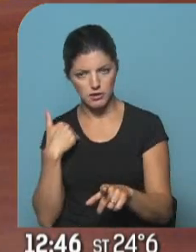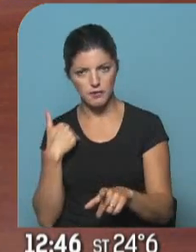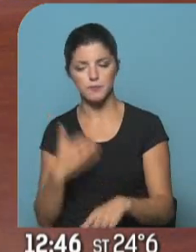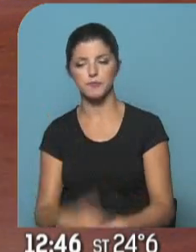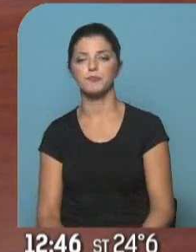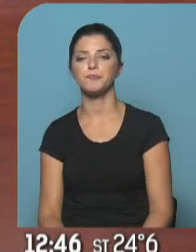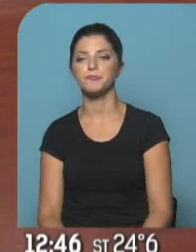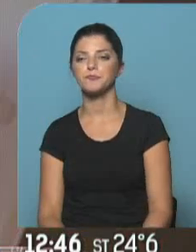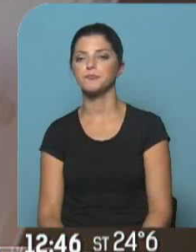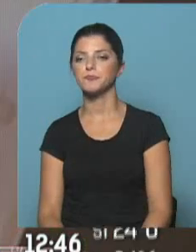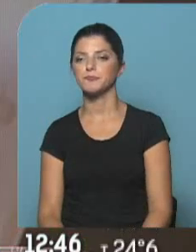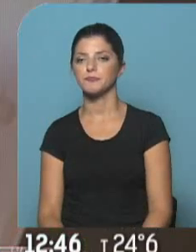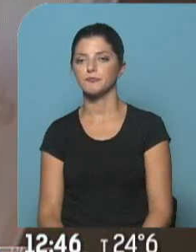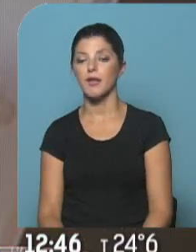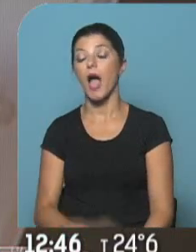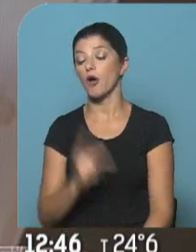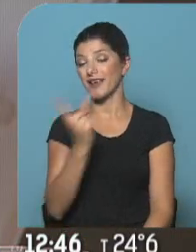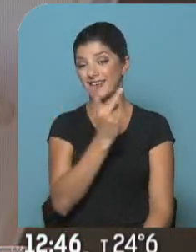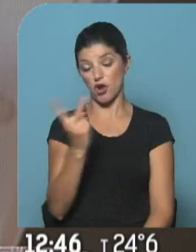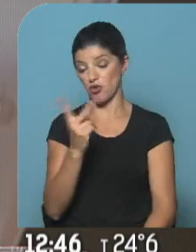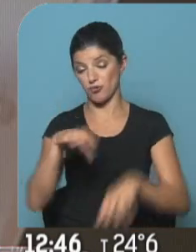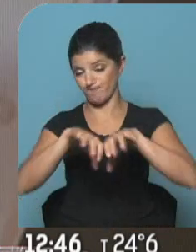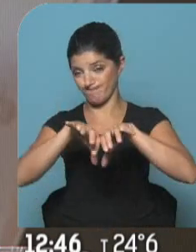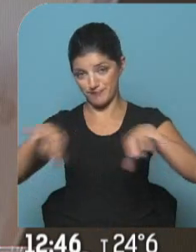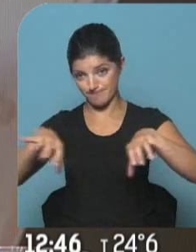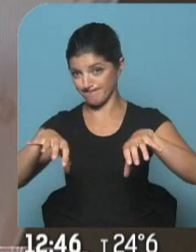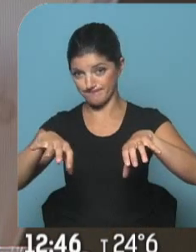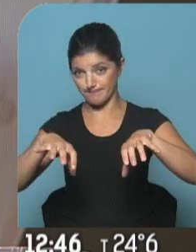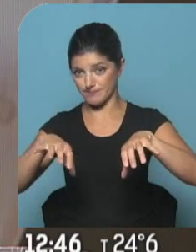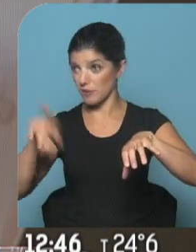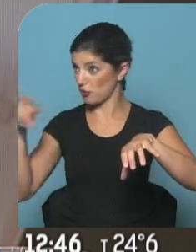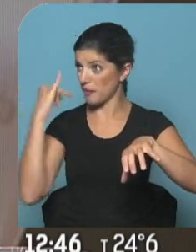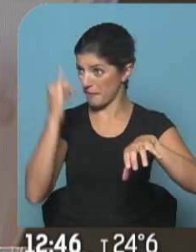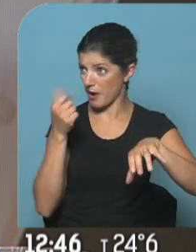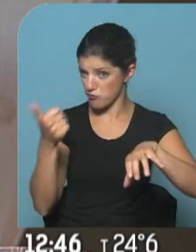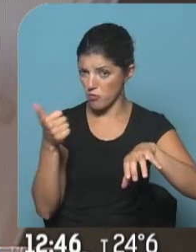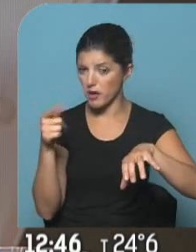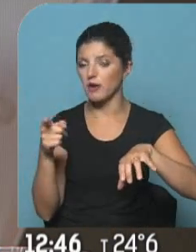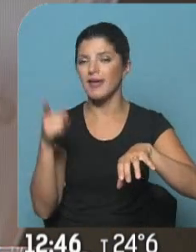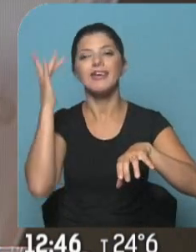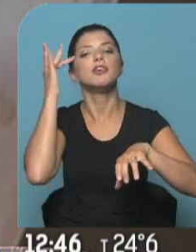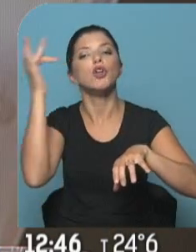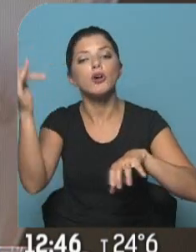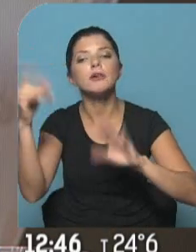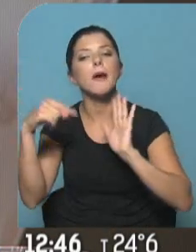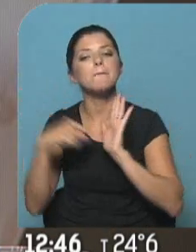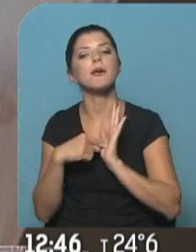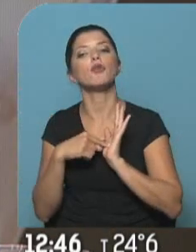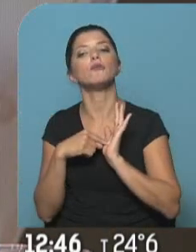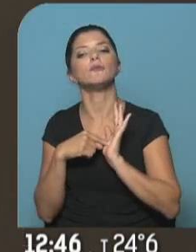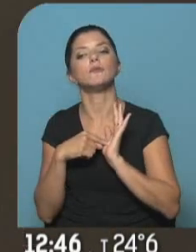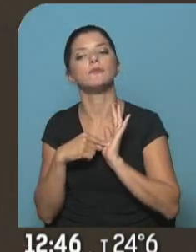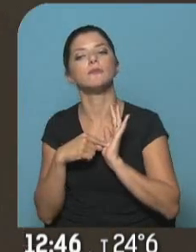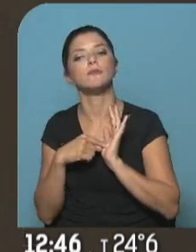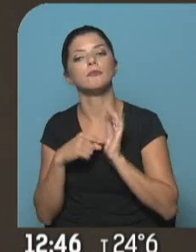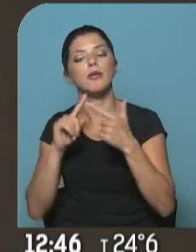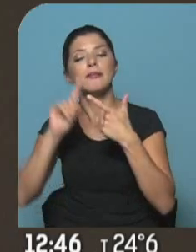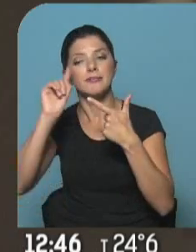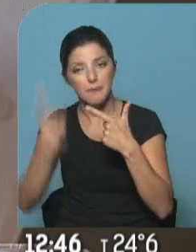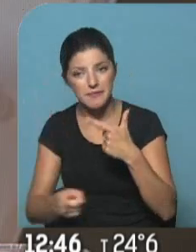La división entre ellos dos es absolutamente, como vos decís, no es solo ideológica, es ideológica,